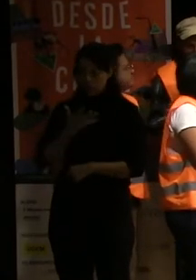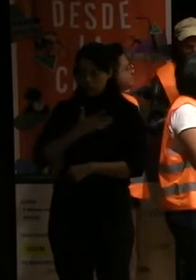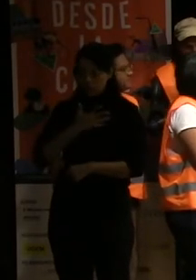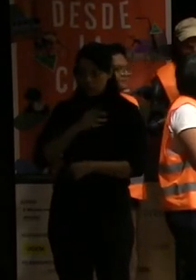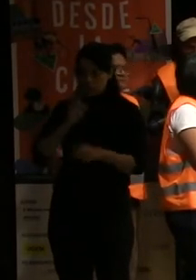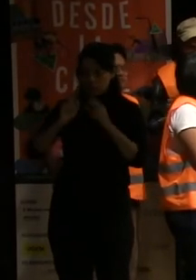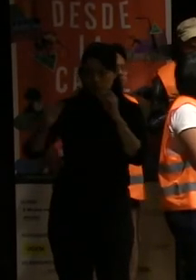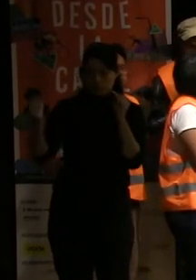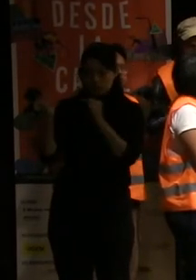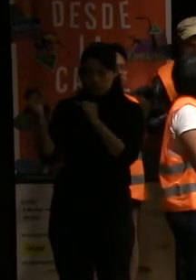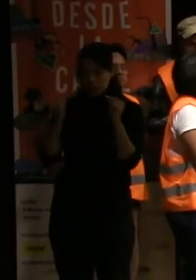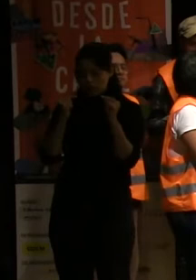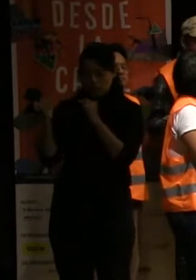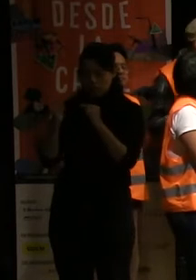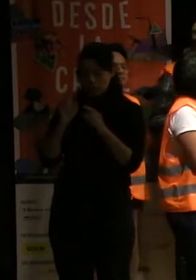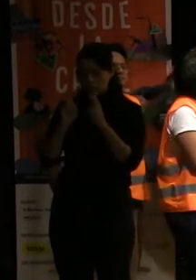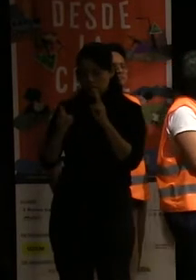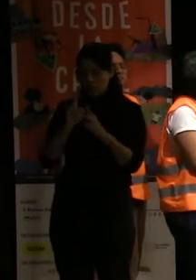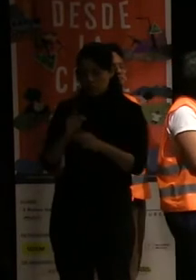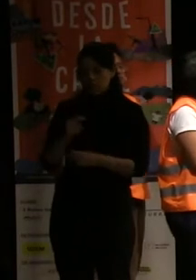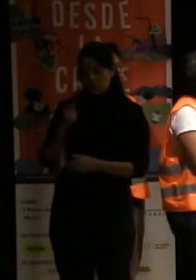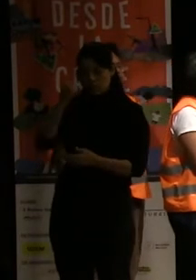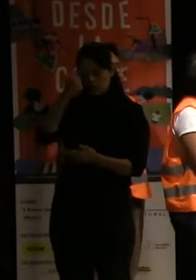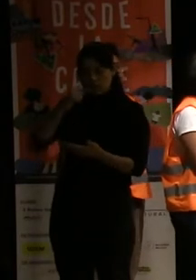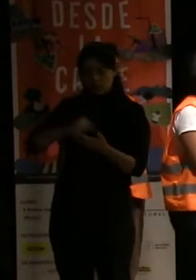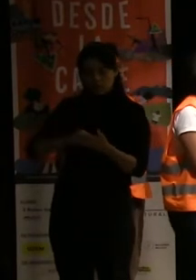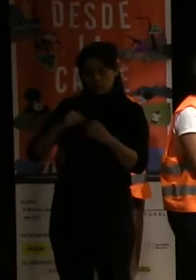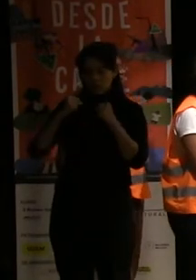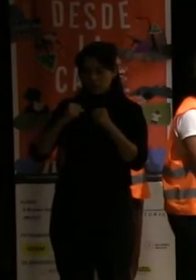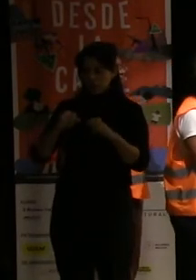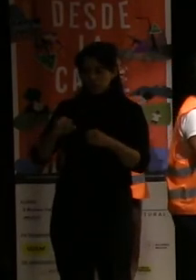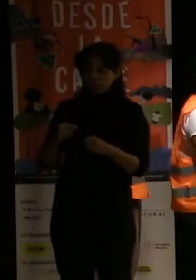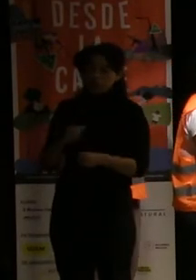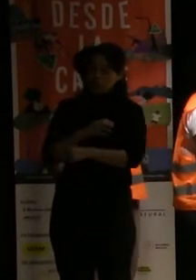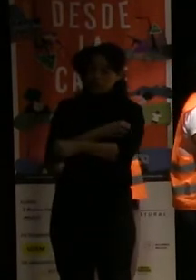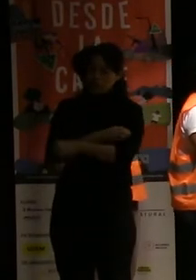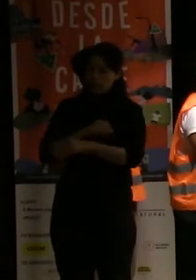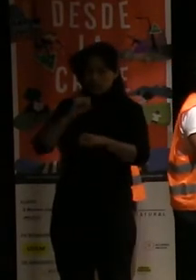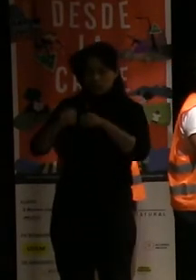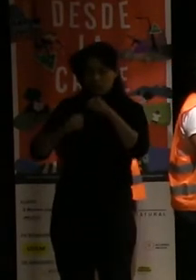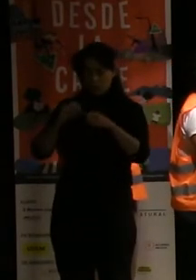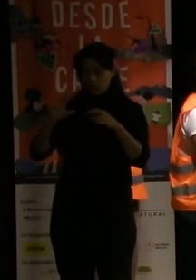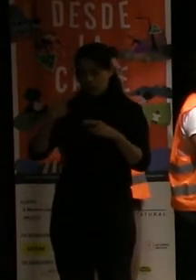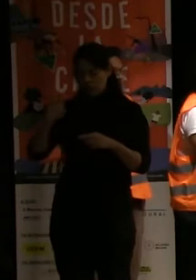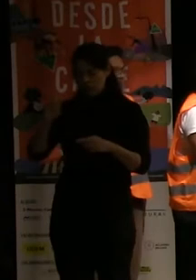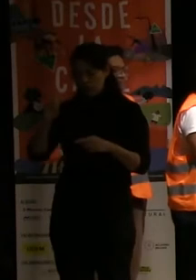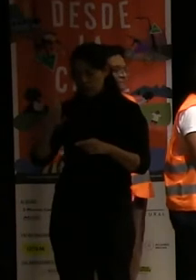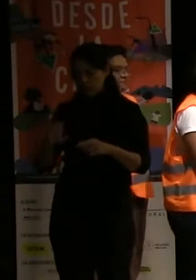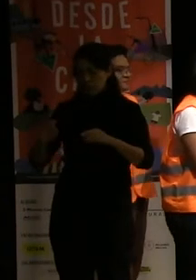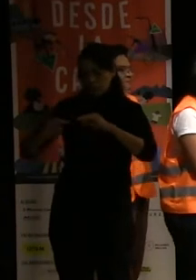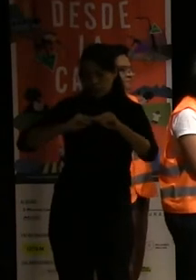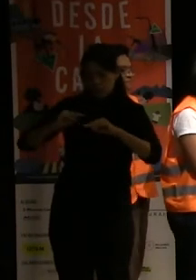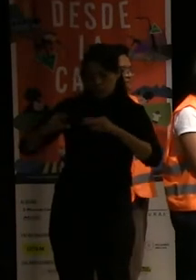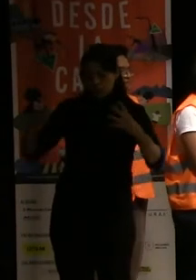diálogo tener este encuentro creemos muy fuertemente en el poder de la bici red en el tema de movernos colectivamente